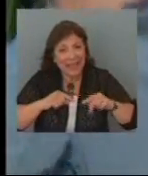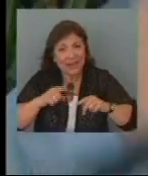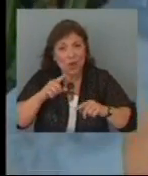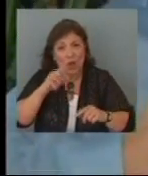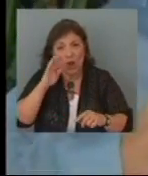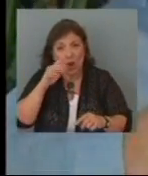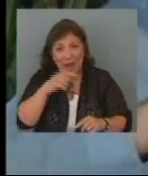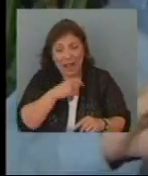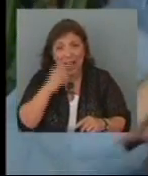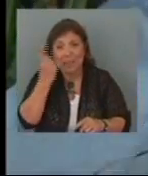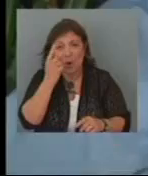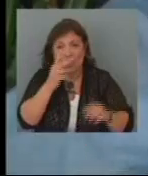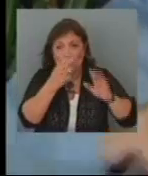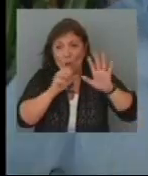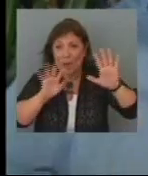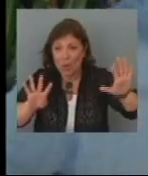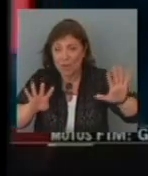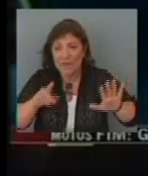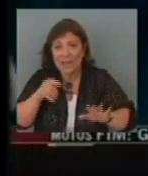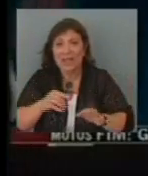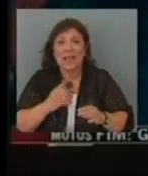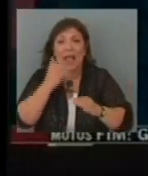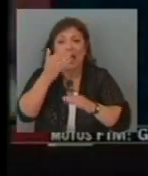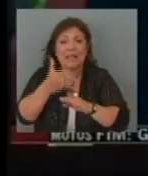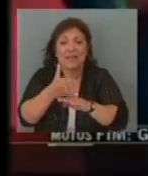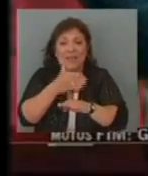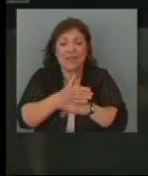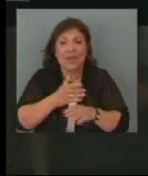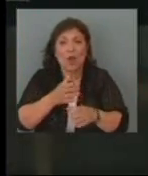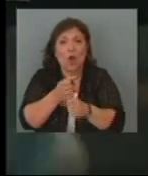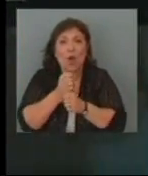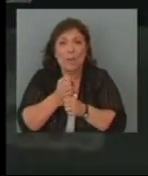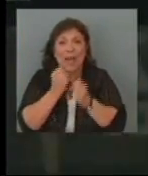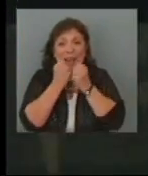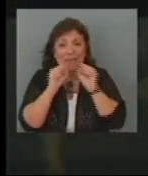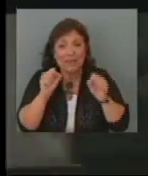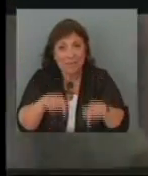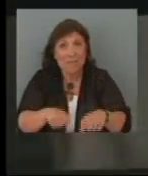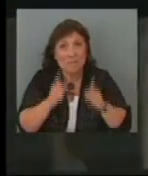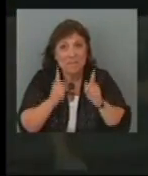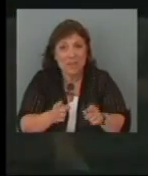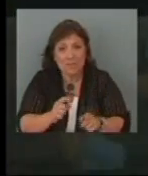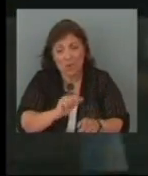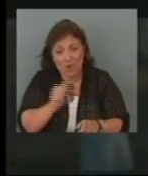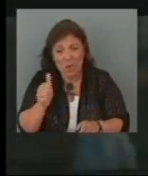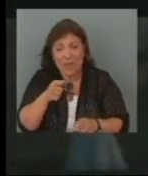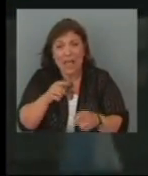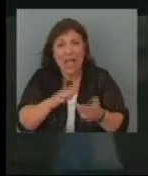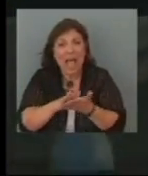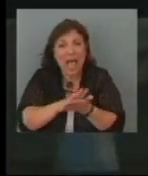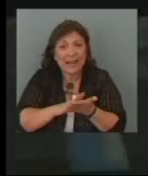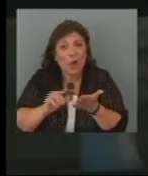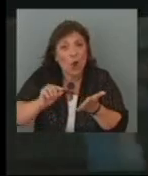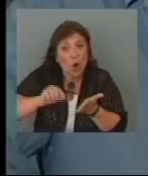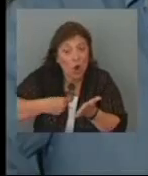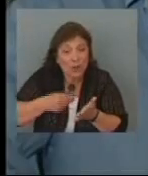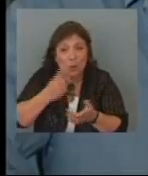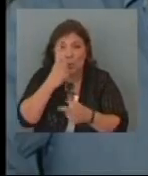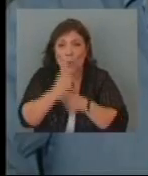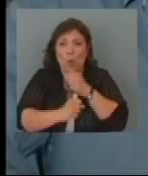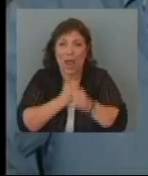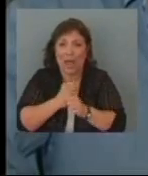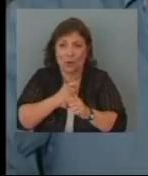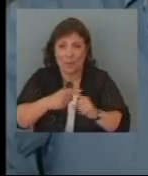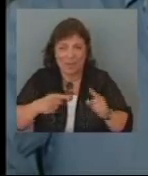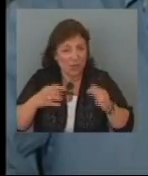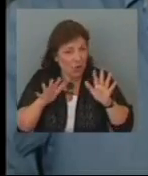uruguayo en 2009 y llevar al equipo a las semifinales de la Copa Libertadores ese mismo año. El arreglo contractual sería por